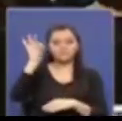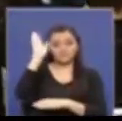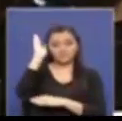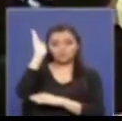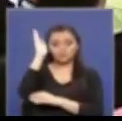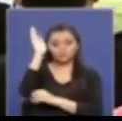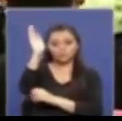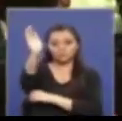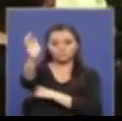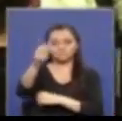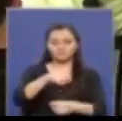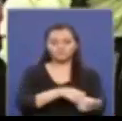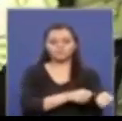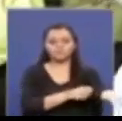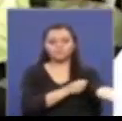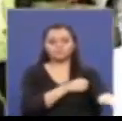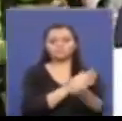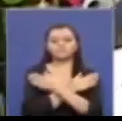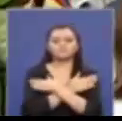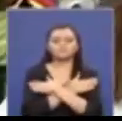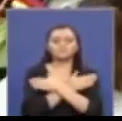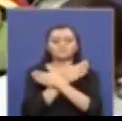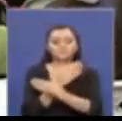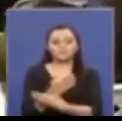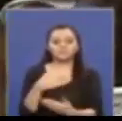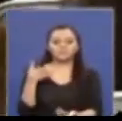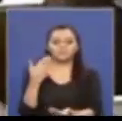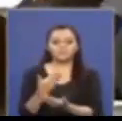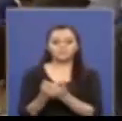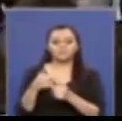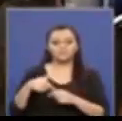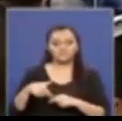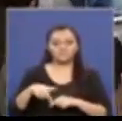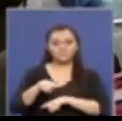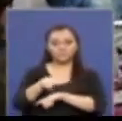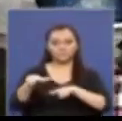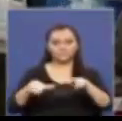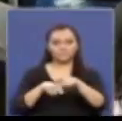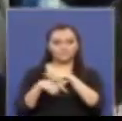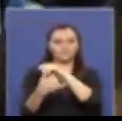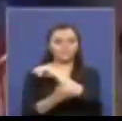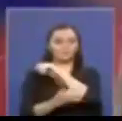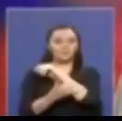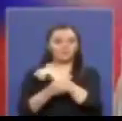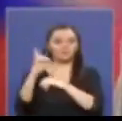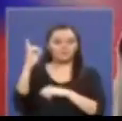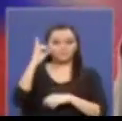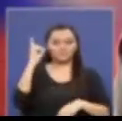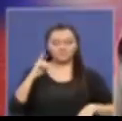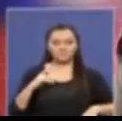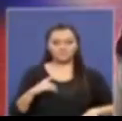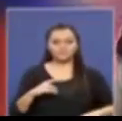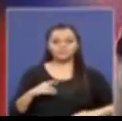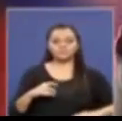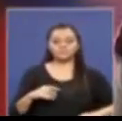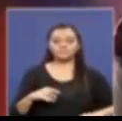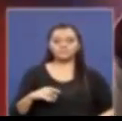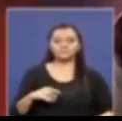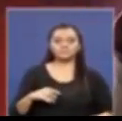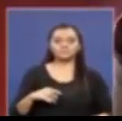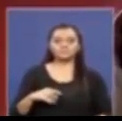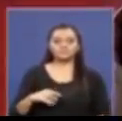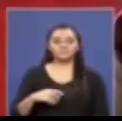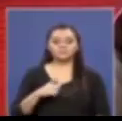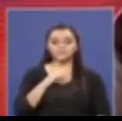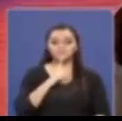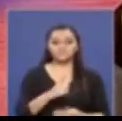discurso que di, el saludo a Bolivia cuando llegué a esa sagrada tierra boliviana, porque realmente el pueblo boliviano es heroico,